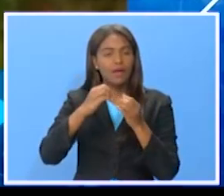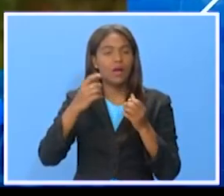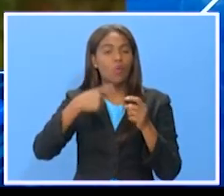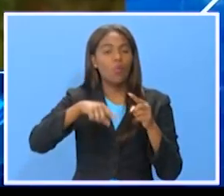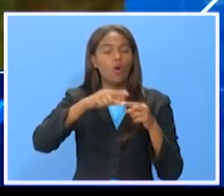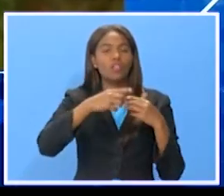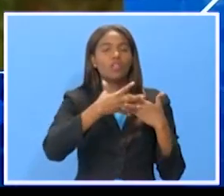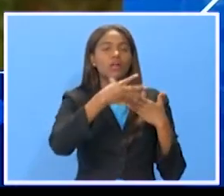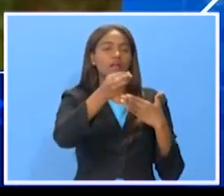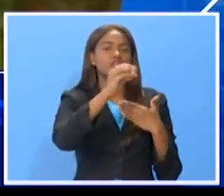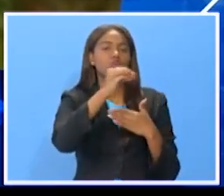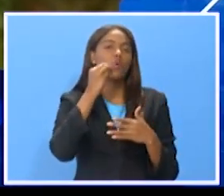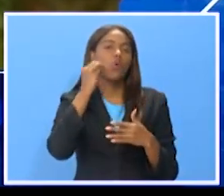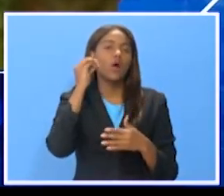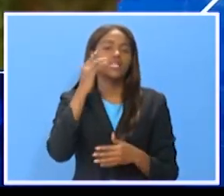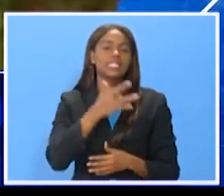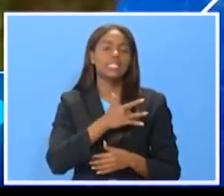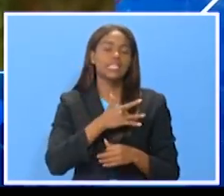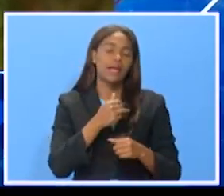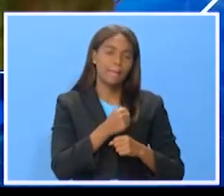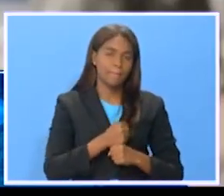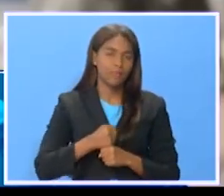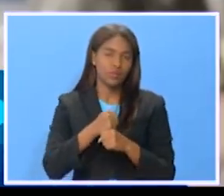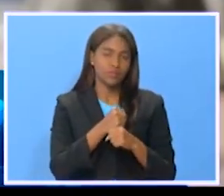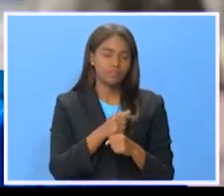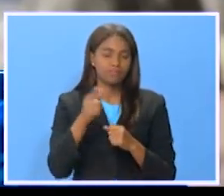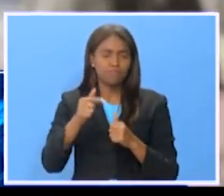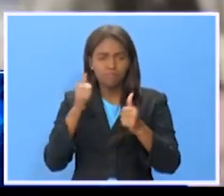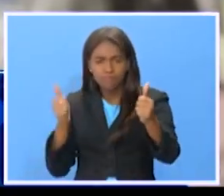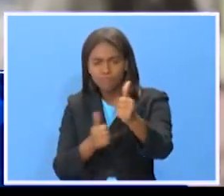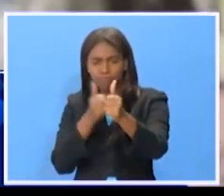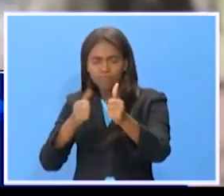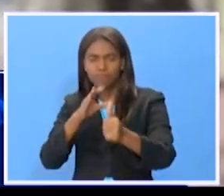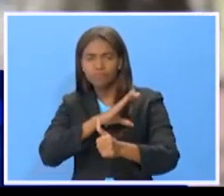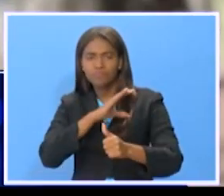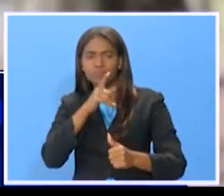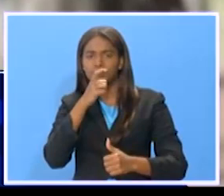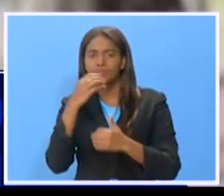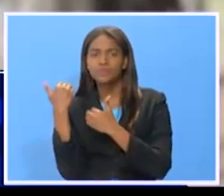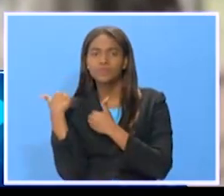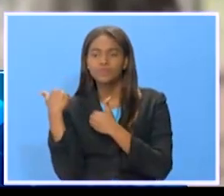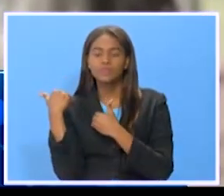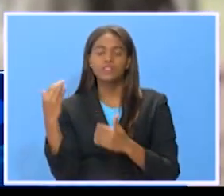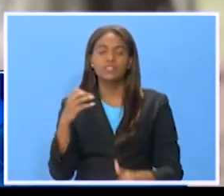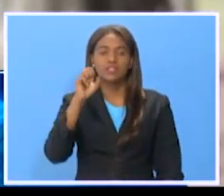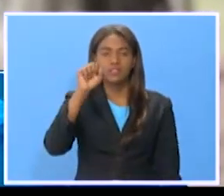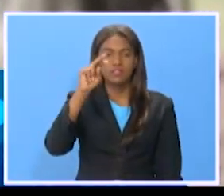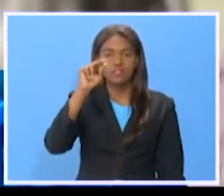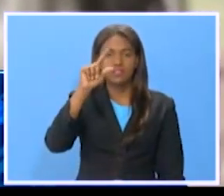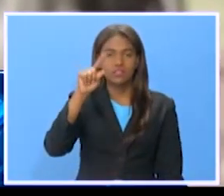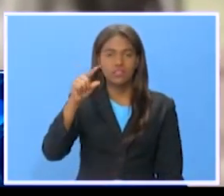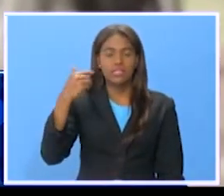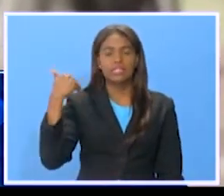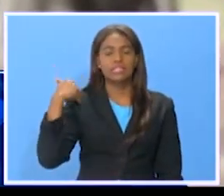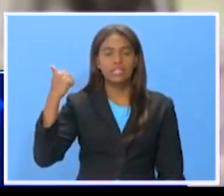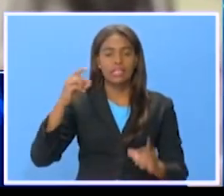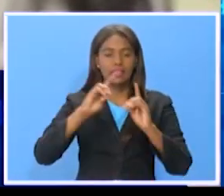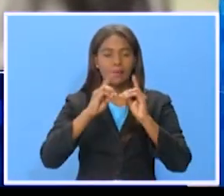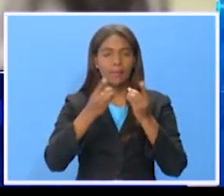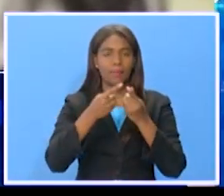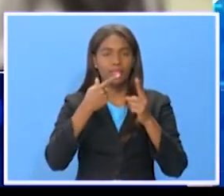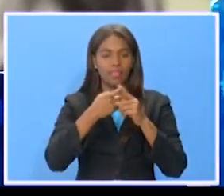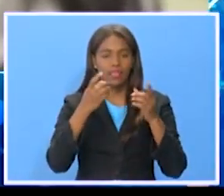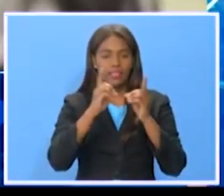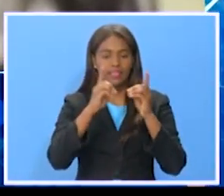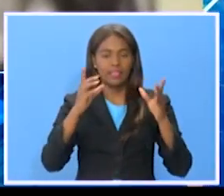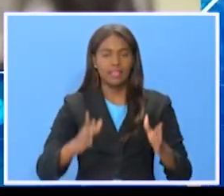salir de sus hogares. El operativo policial estuvo dirigido por el coronel Dionis Smith Sánchez, comandante del departamento de la